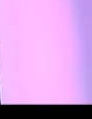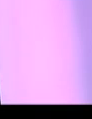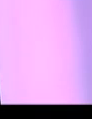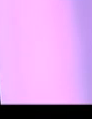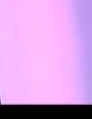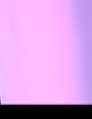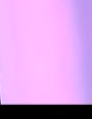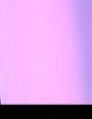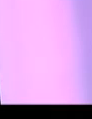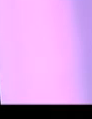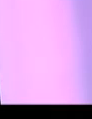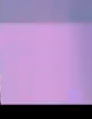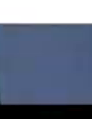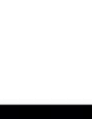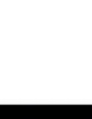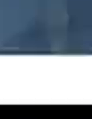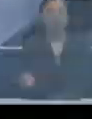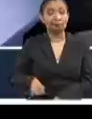del CONACYT.